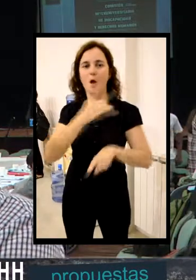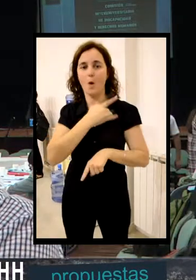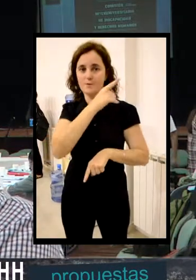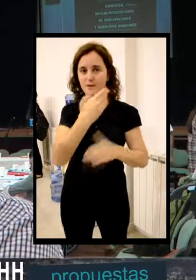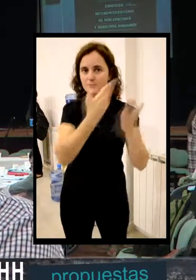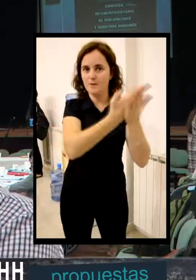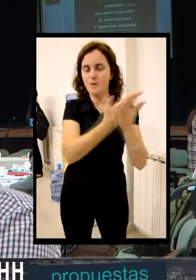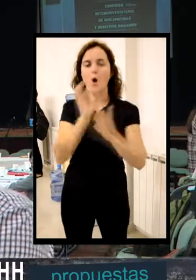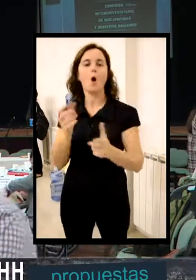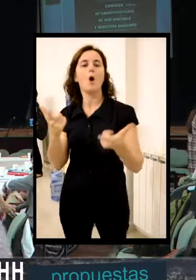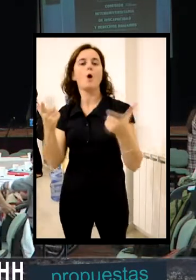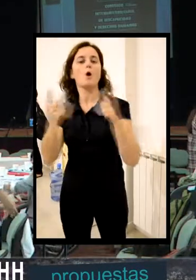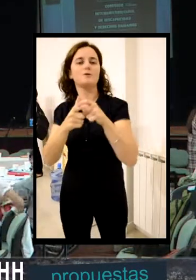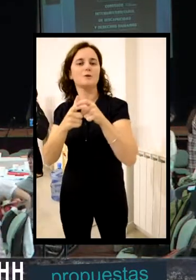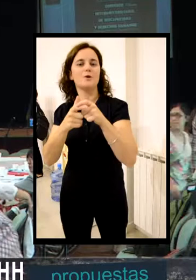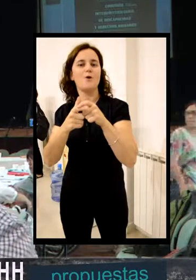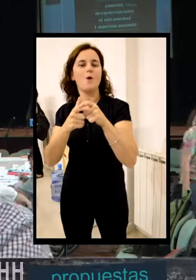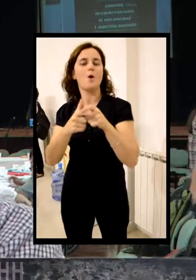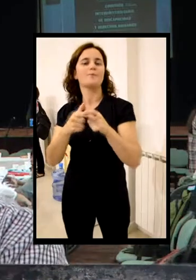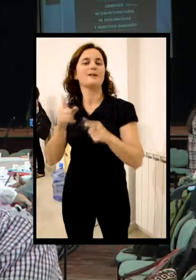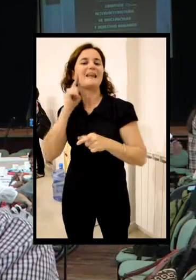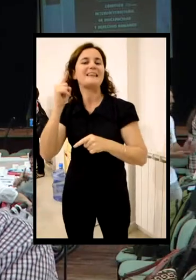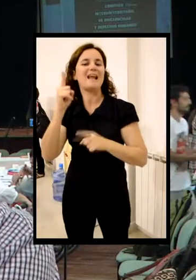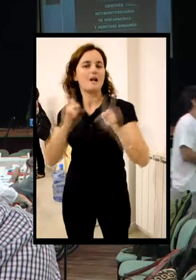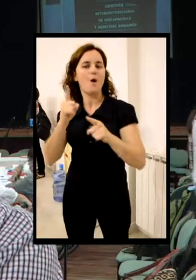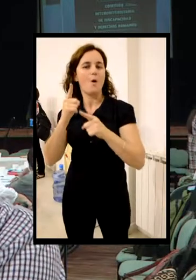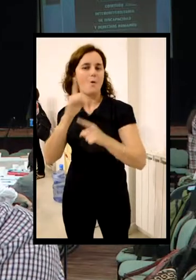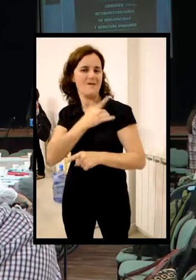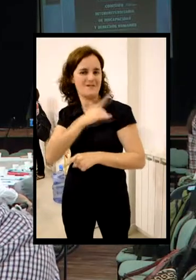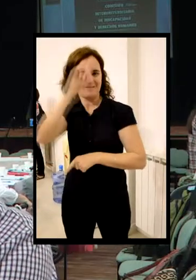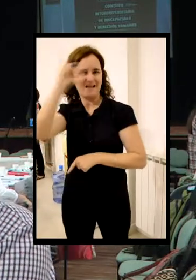del consejo interuniversitario nacional conformado por los rectores